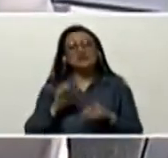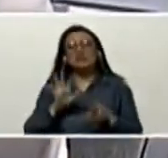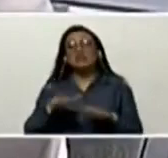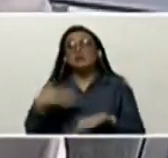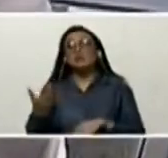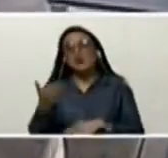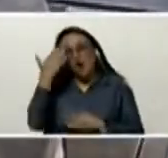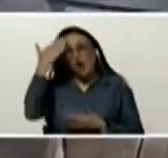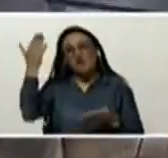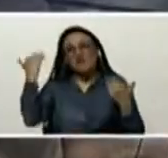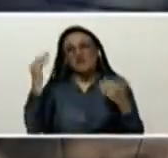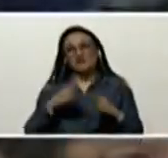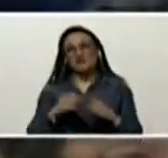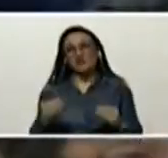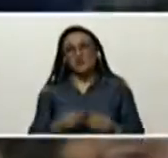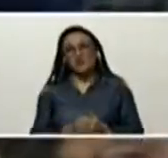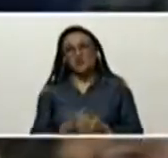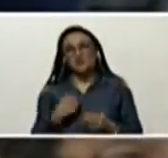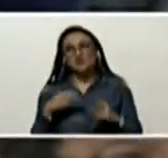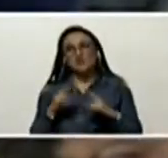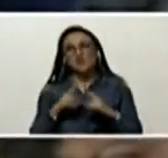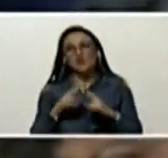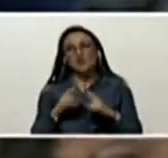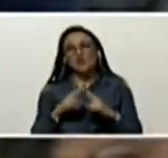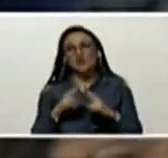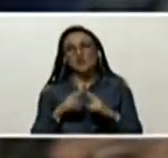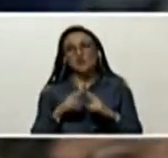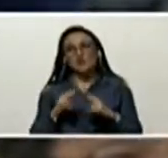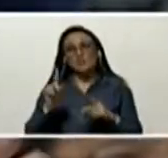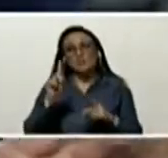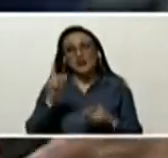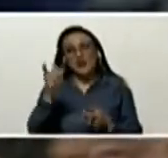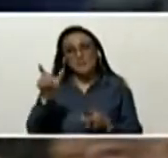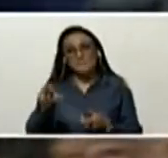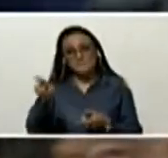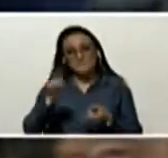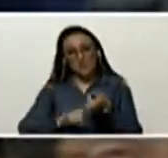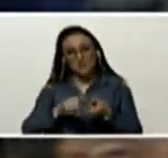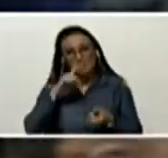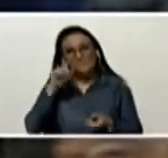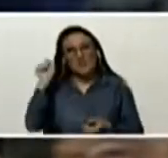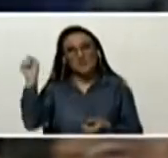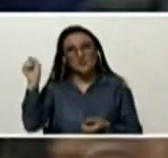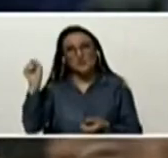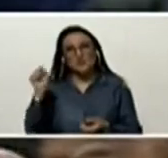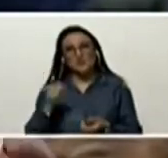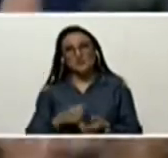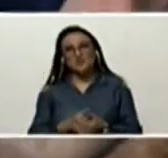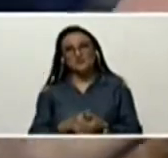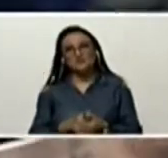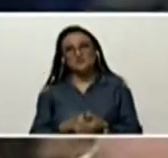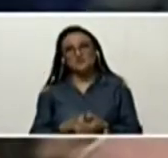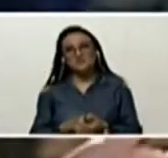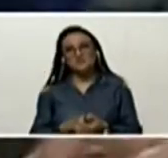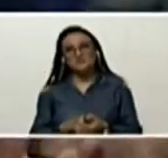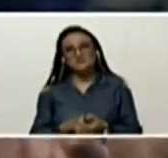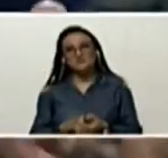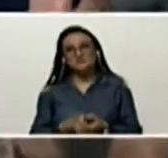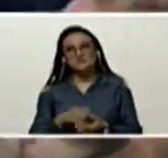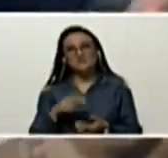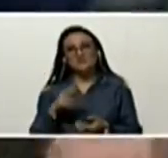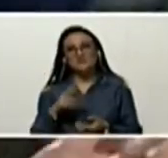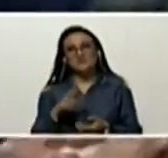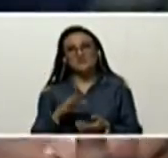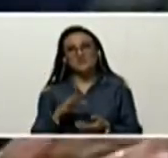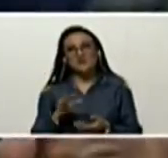¿no? Yo conozco a la primera combatiente, no en una cuestión de